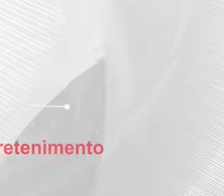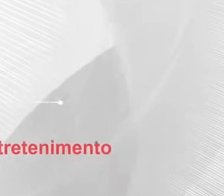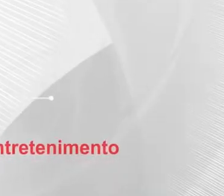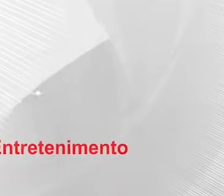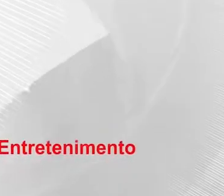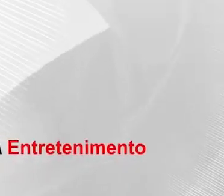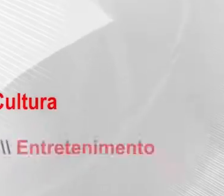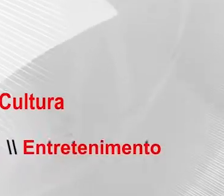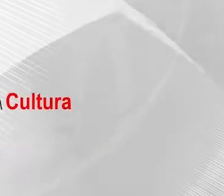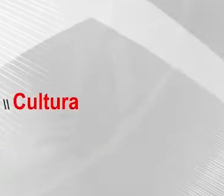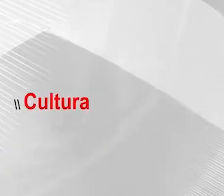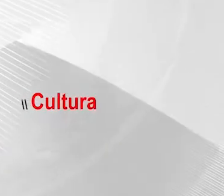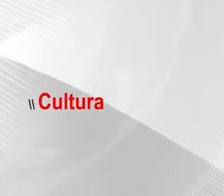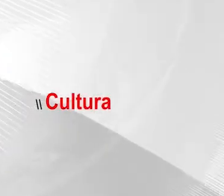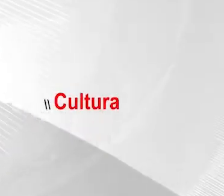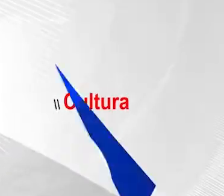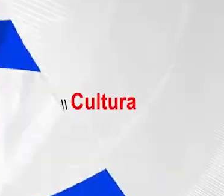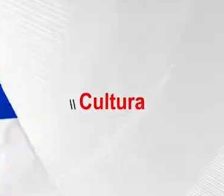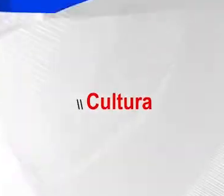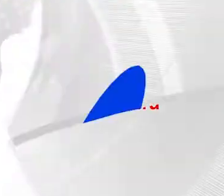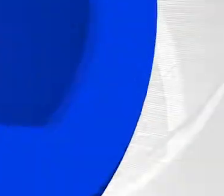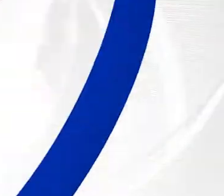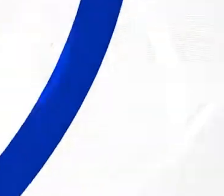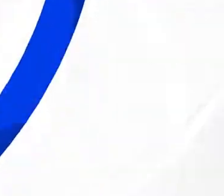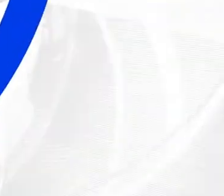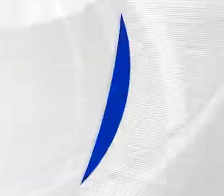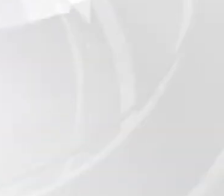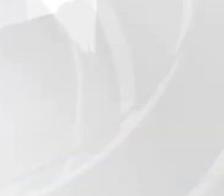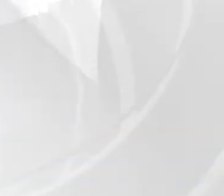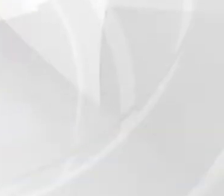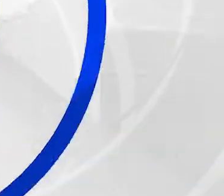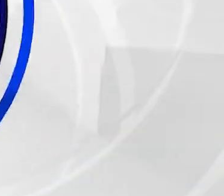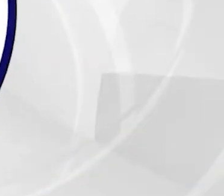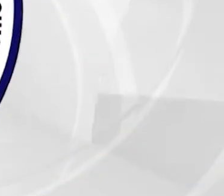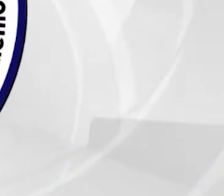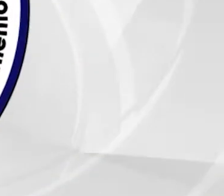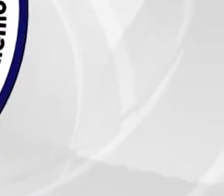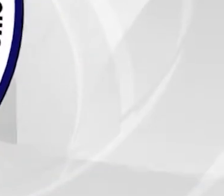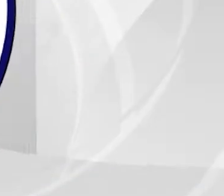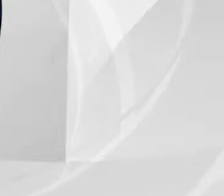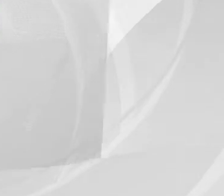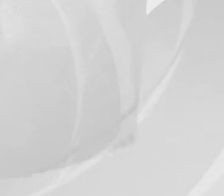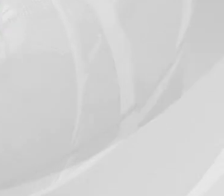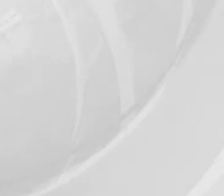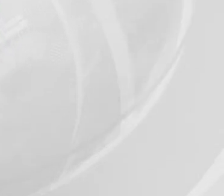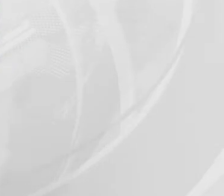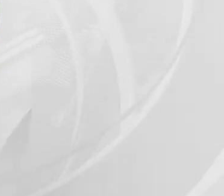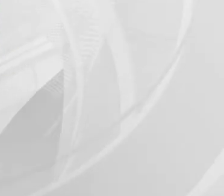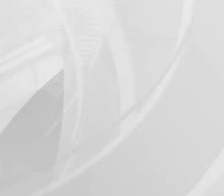y migración. Factor Medios TV, bajo la conducción de Luis Lim García. Nos vemos en la próxima.